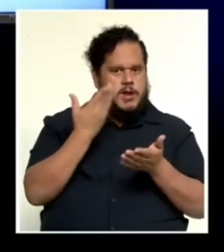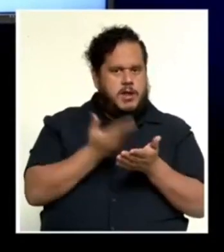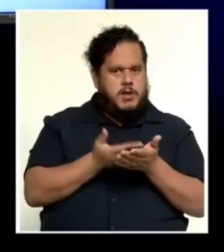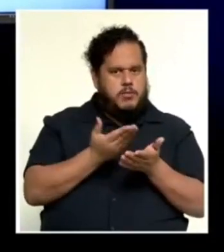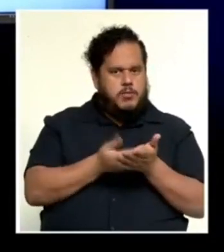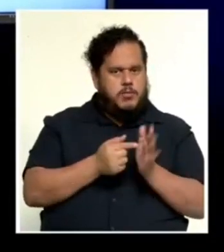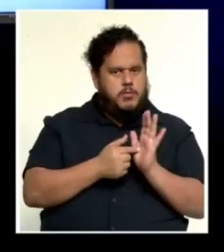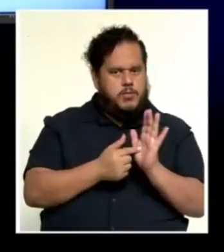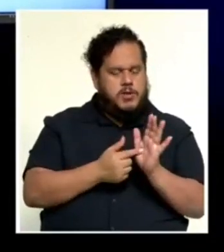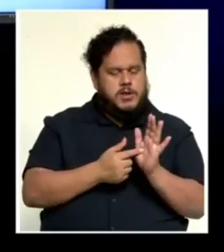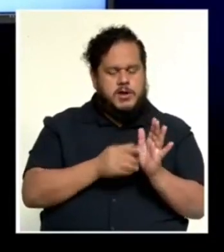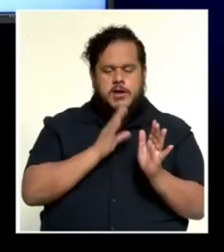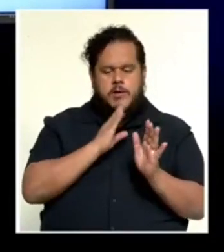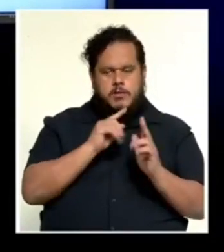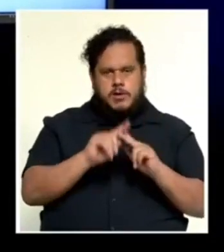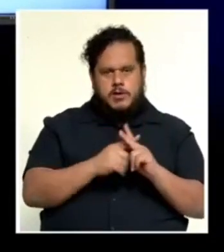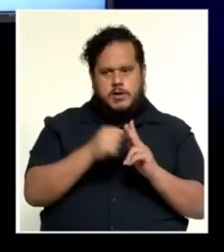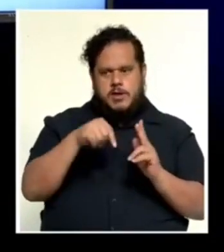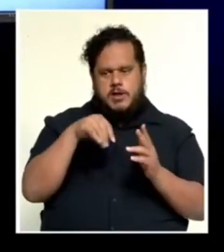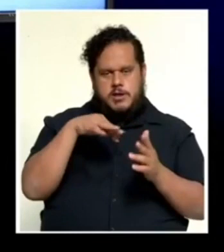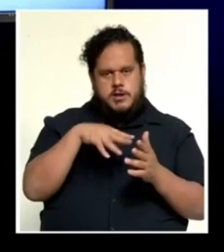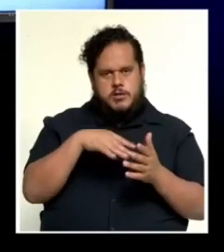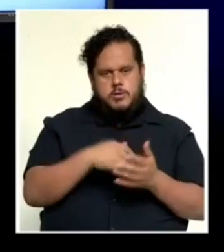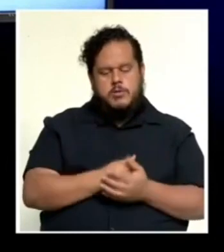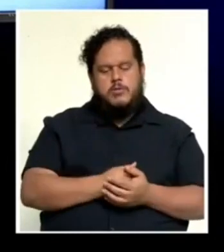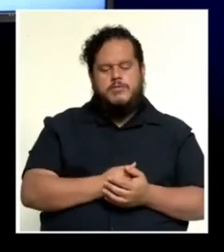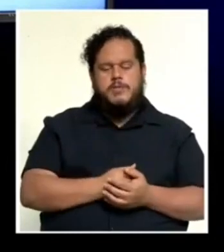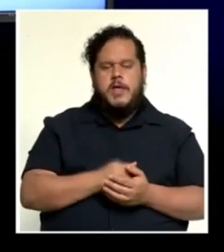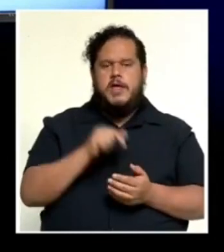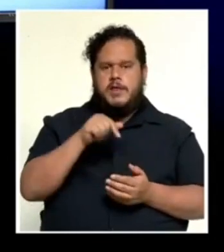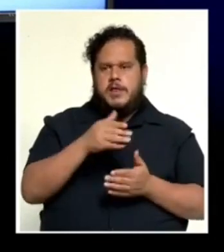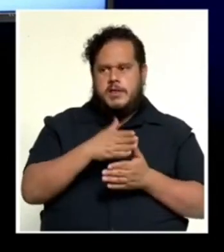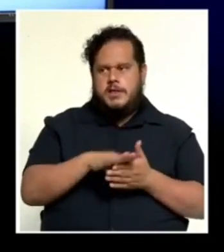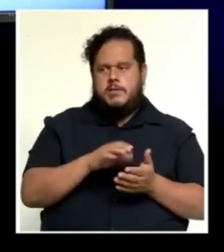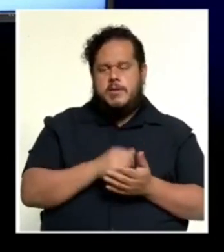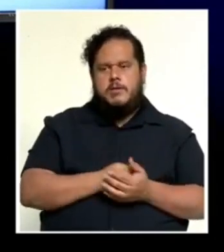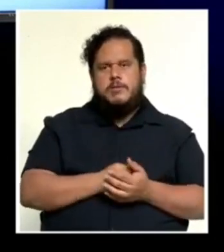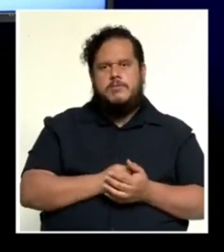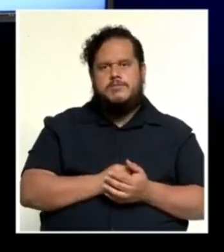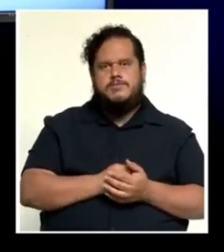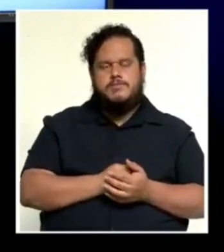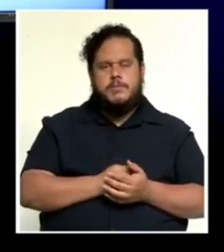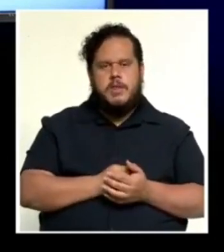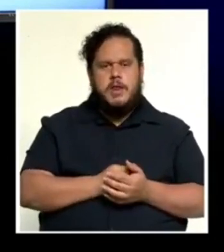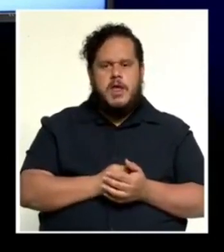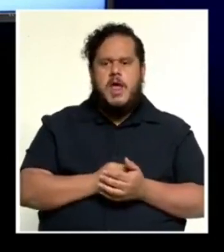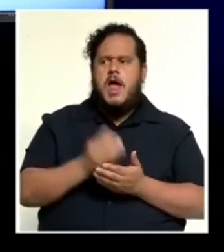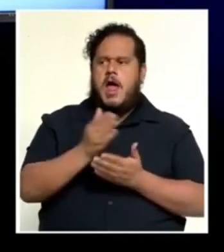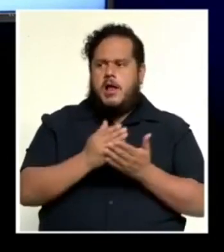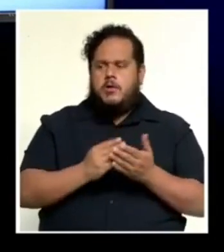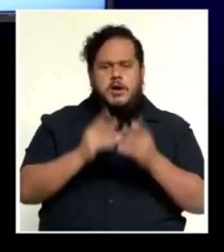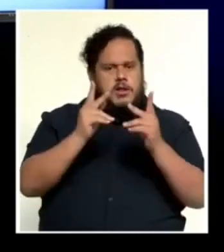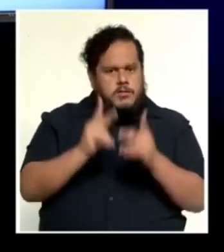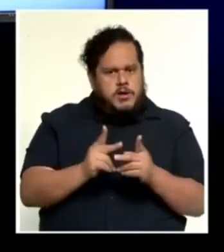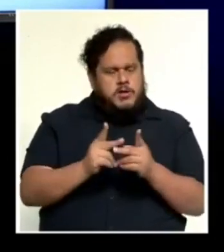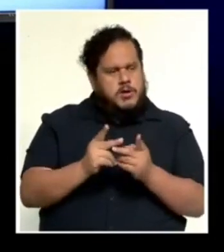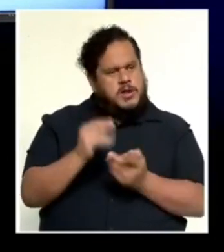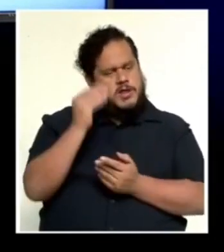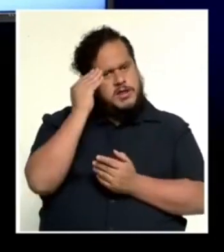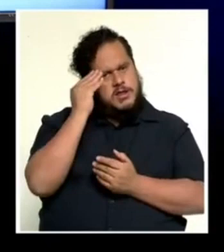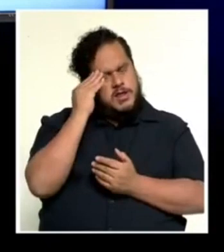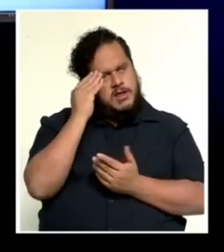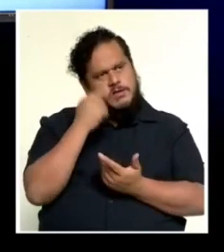hablábamos en la introducción de este estudio, de este segmento. hay personas que toman en